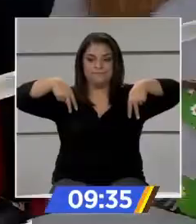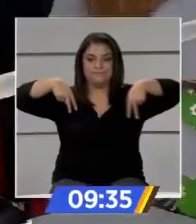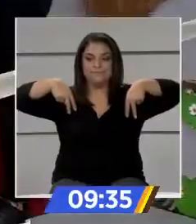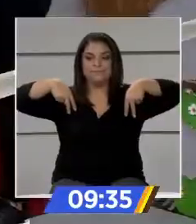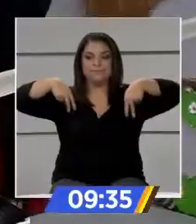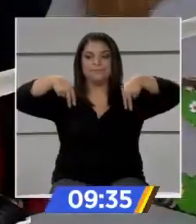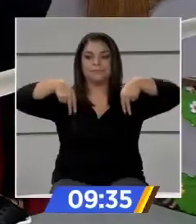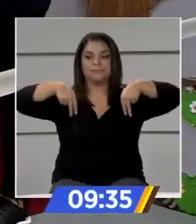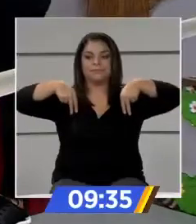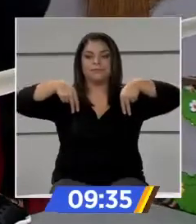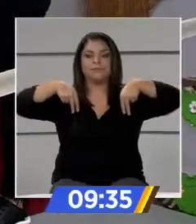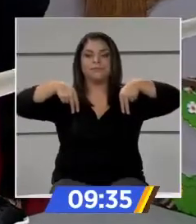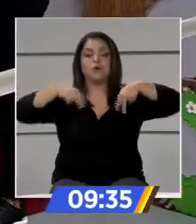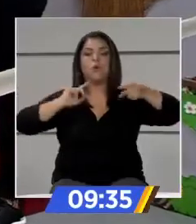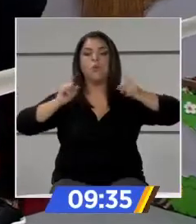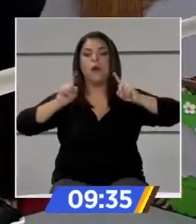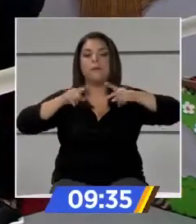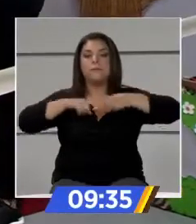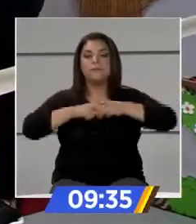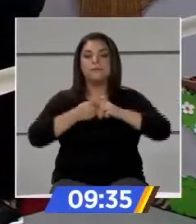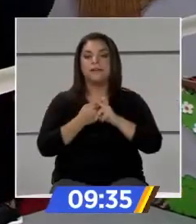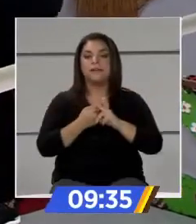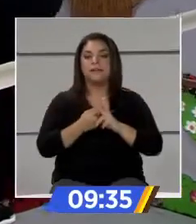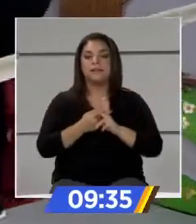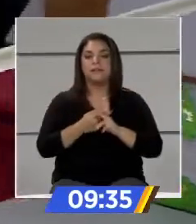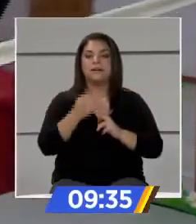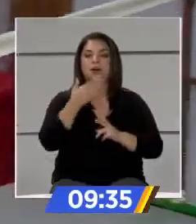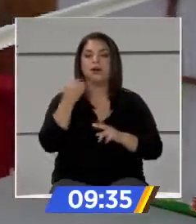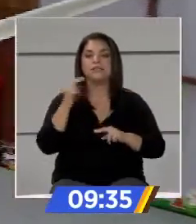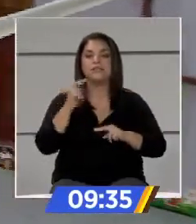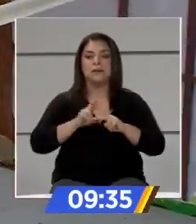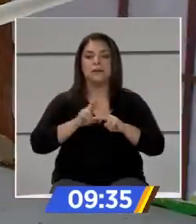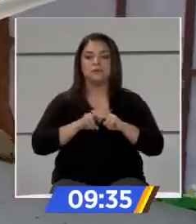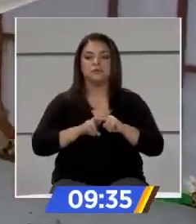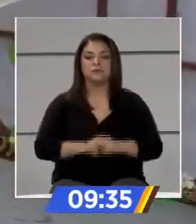bueno. ¿Cuál va a tirar, pequeño o grande? Sentémonos. Ay, sí.